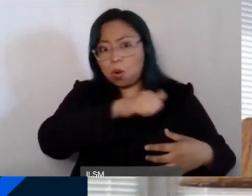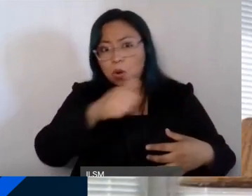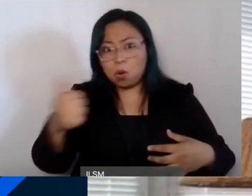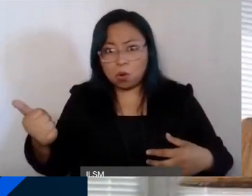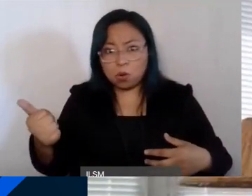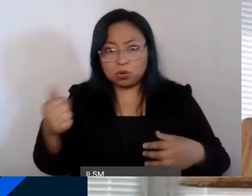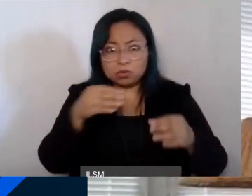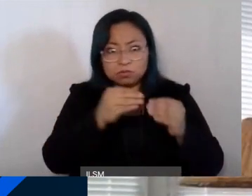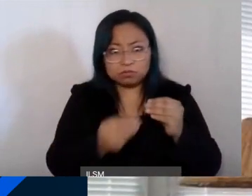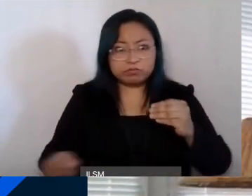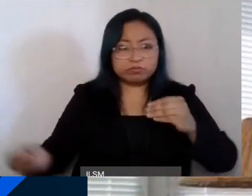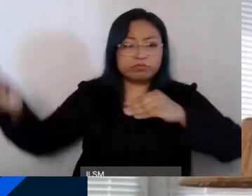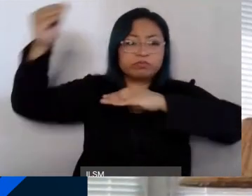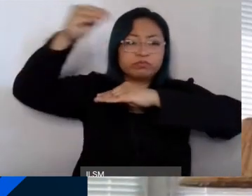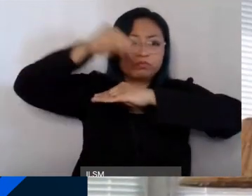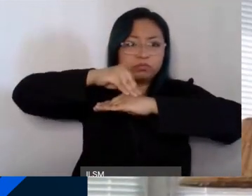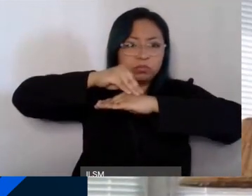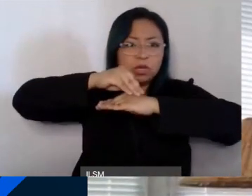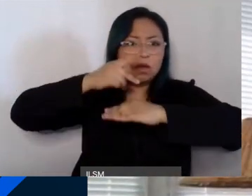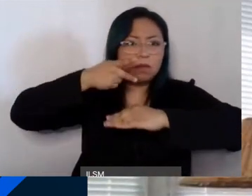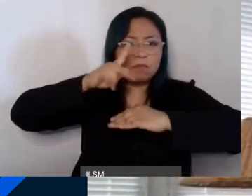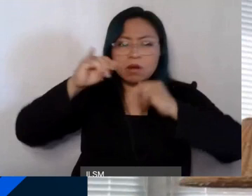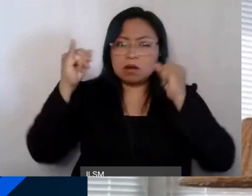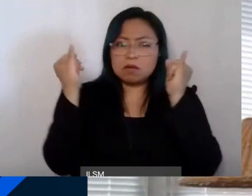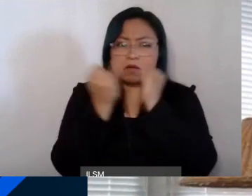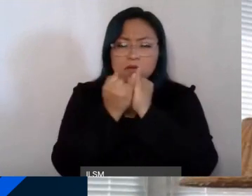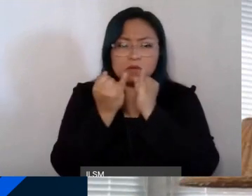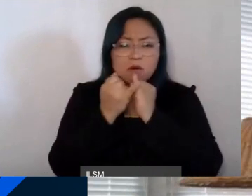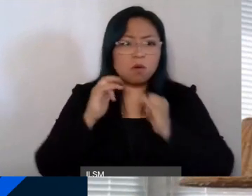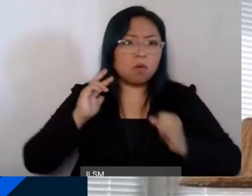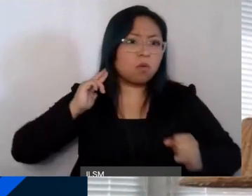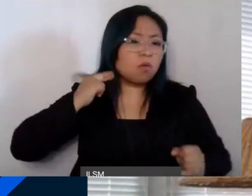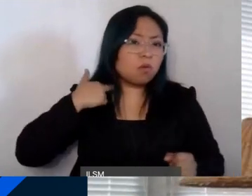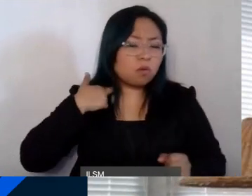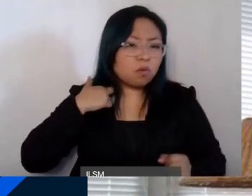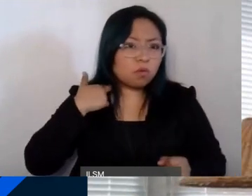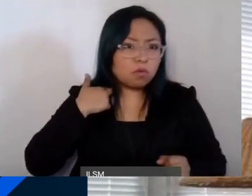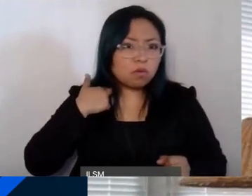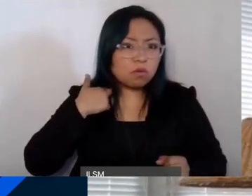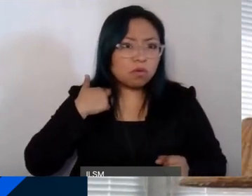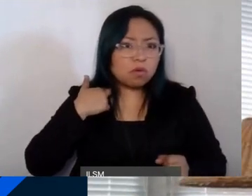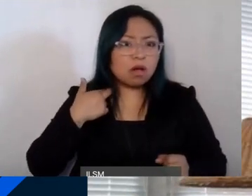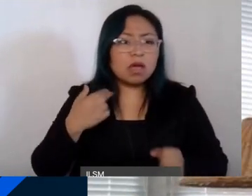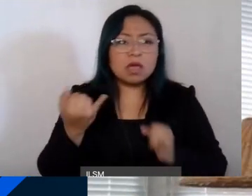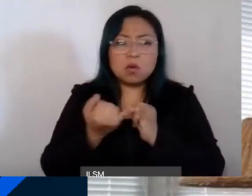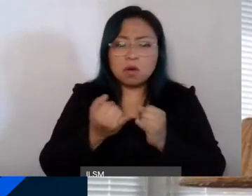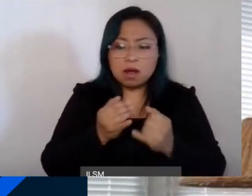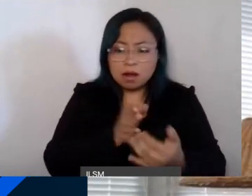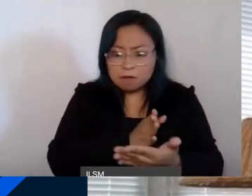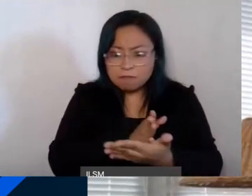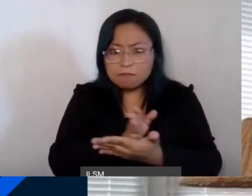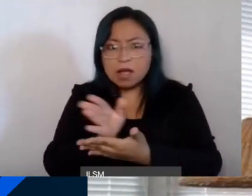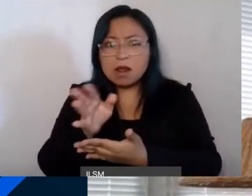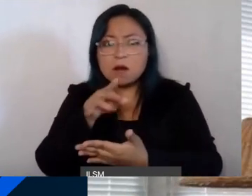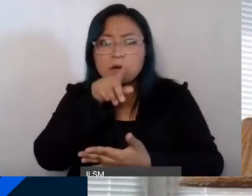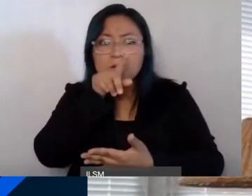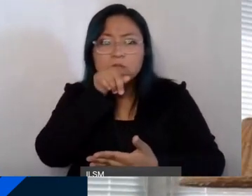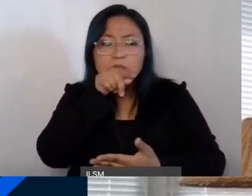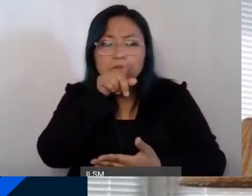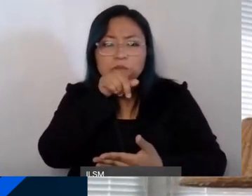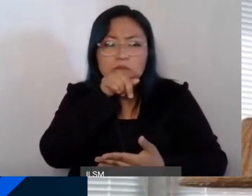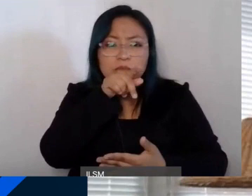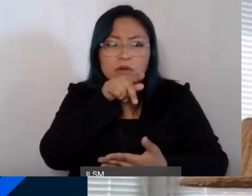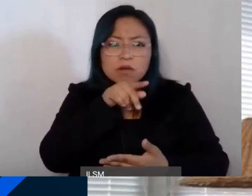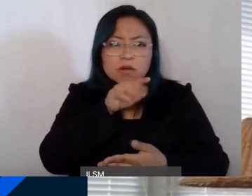piso y sigue pasando lo mismo el robot va al cristal donde está el pollito de